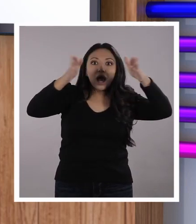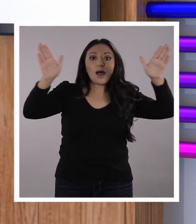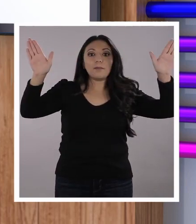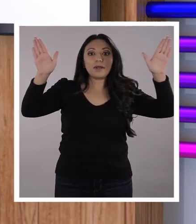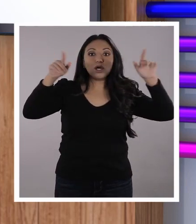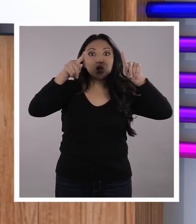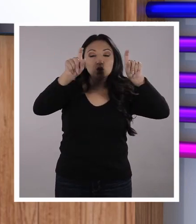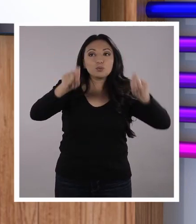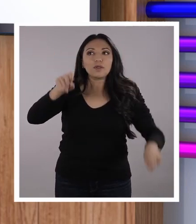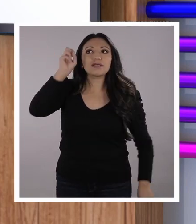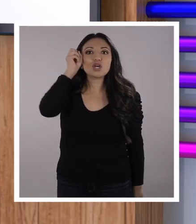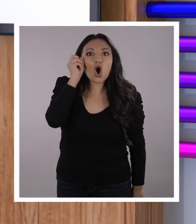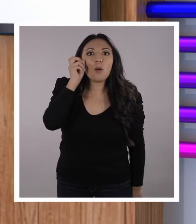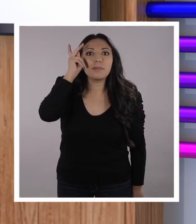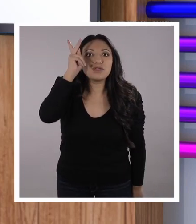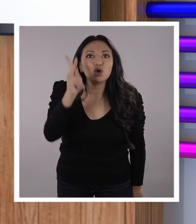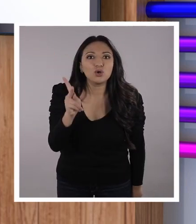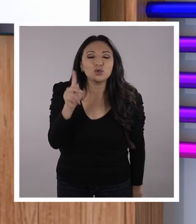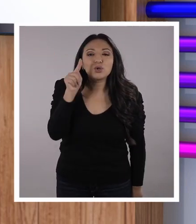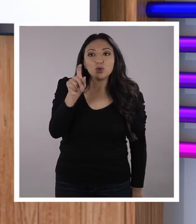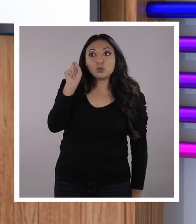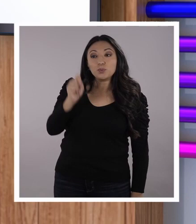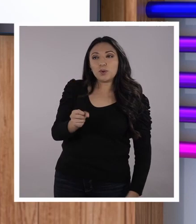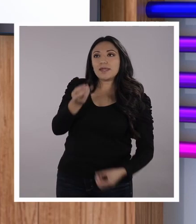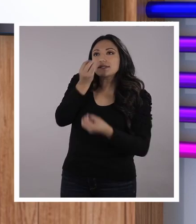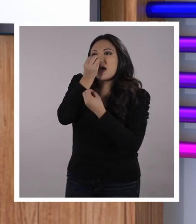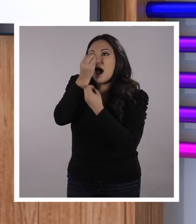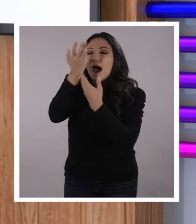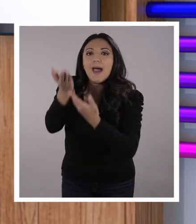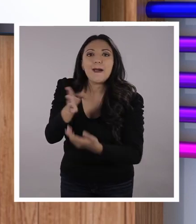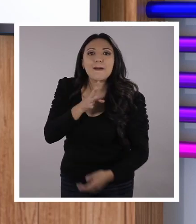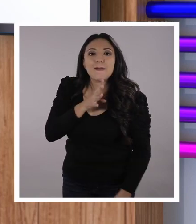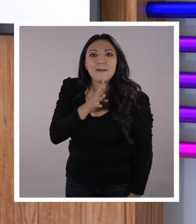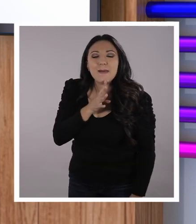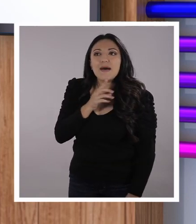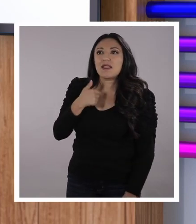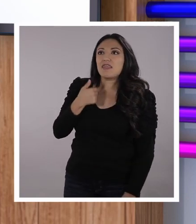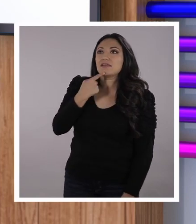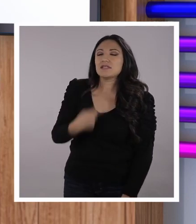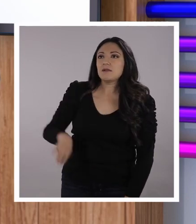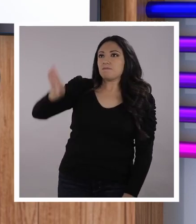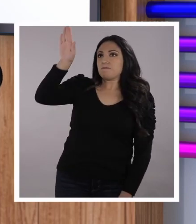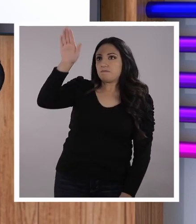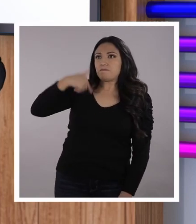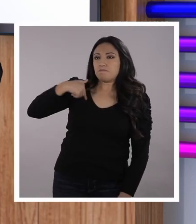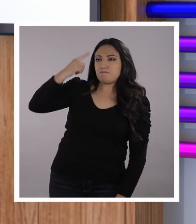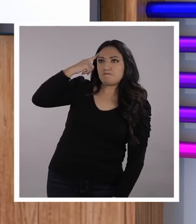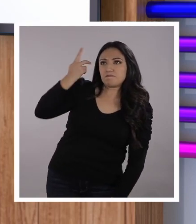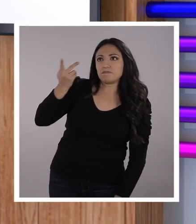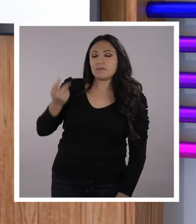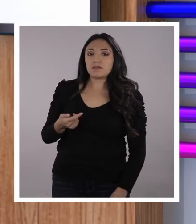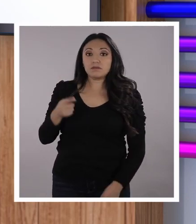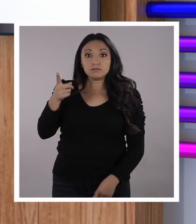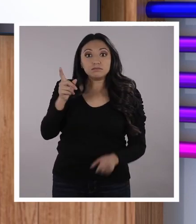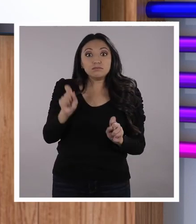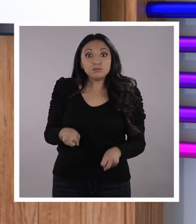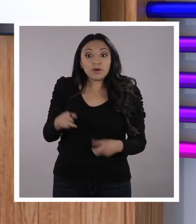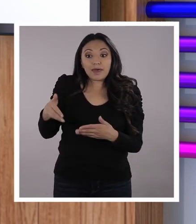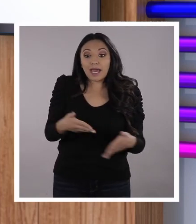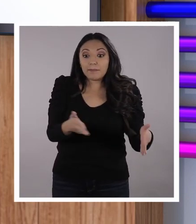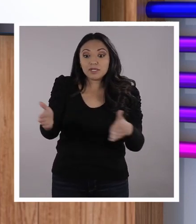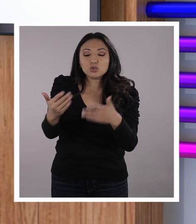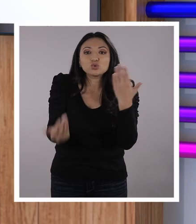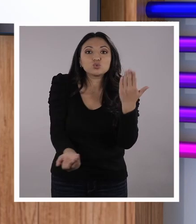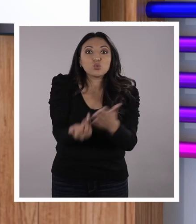persona crítica, con un pensamiento complejo que te ayuda a responder y descubrir nuevos caminos